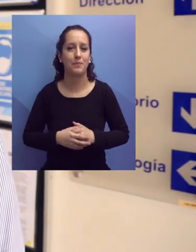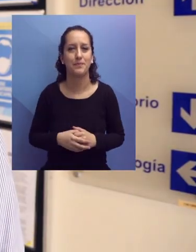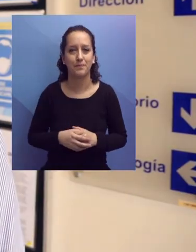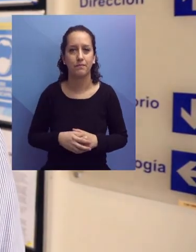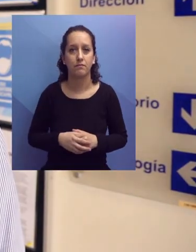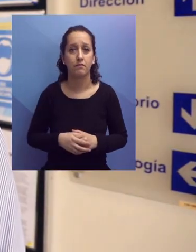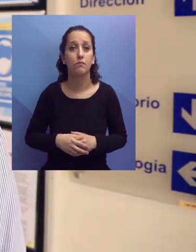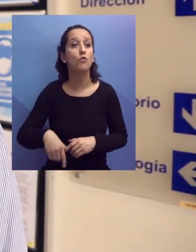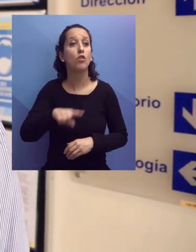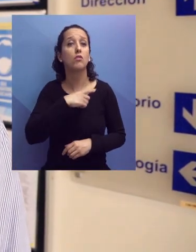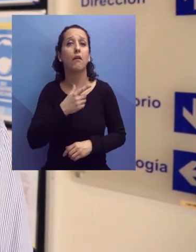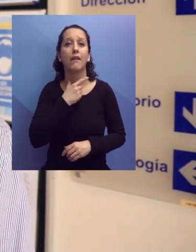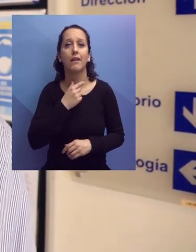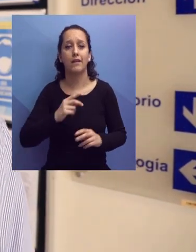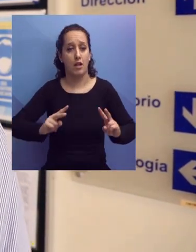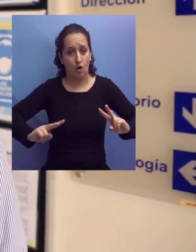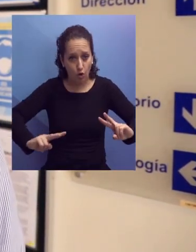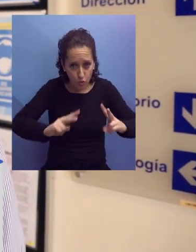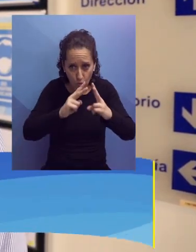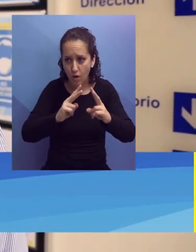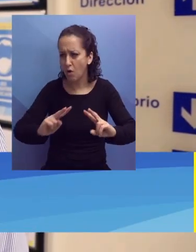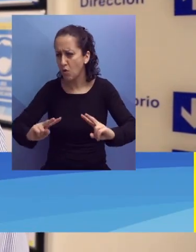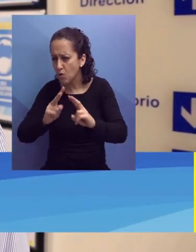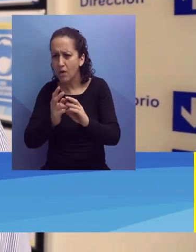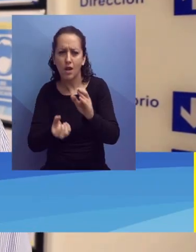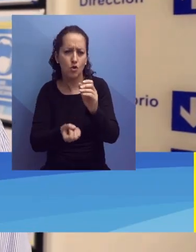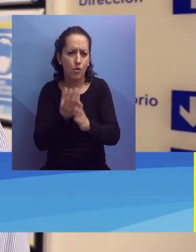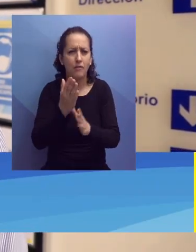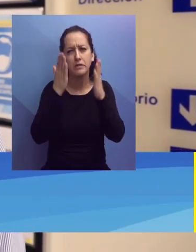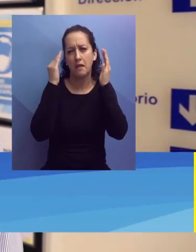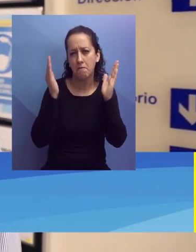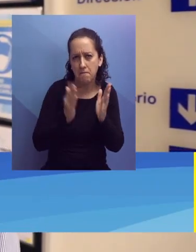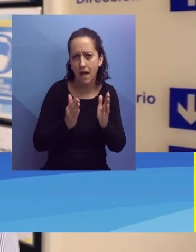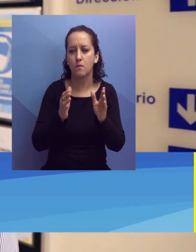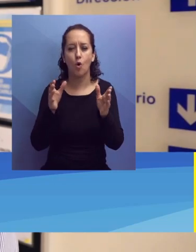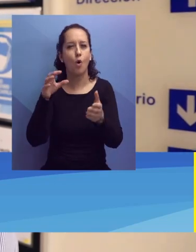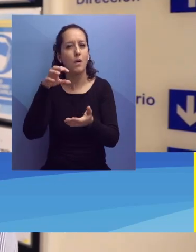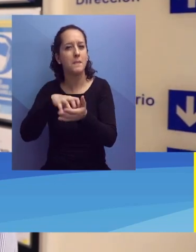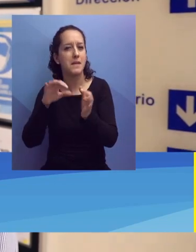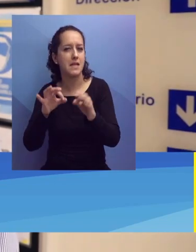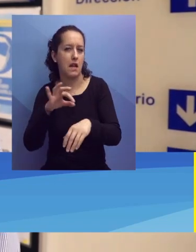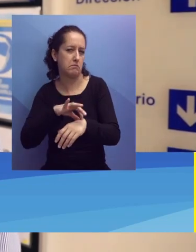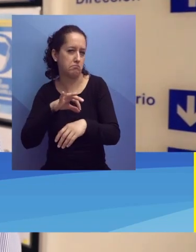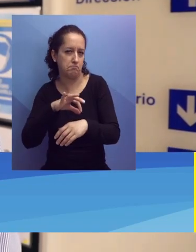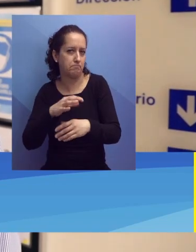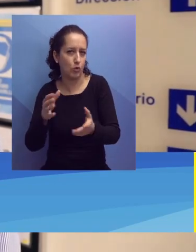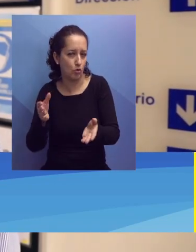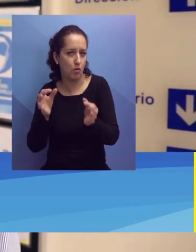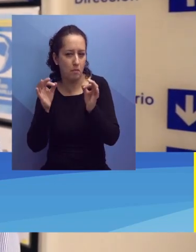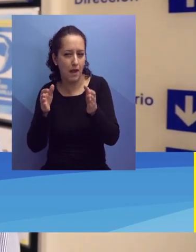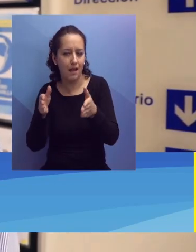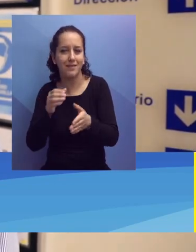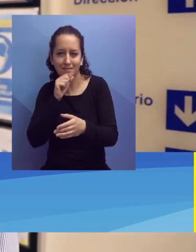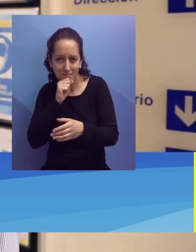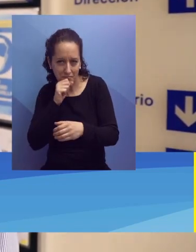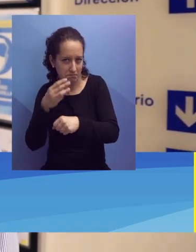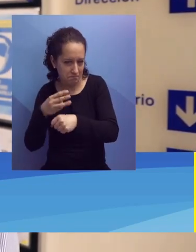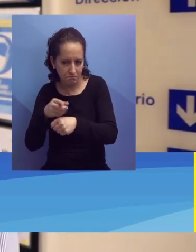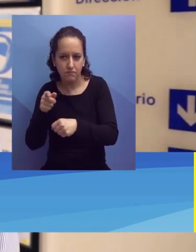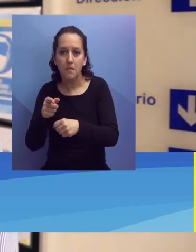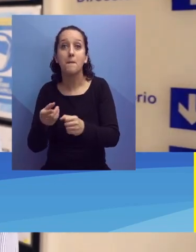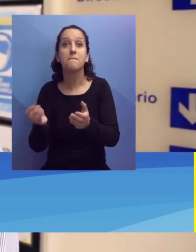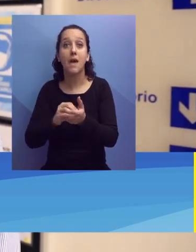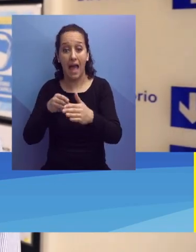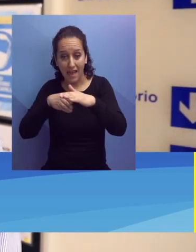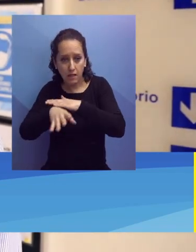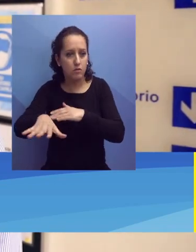no solamente tener nuevos edificios, nuevos CESFAM, nuevos centros integrales de adulto mayor, sino que también el equipamiento que esté